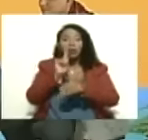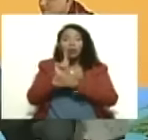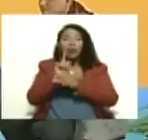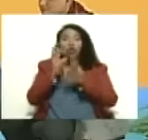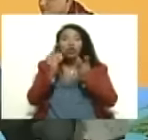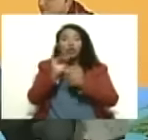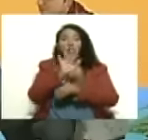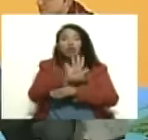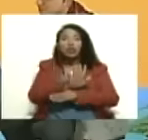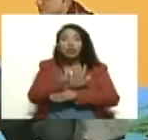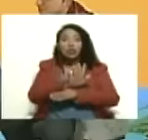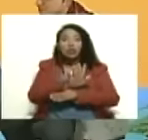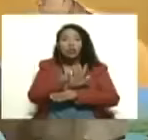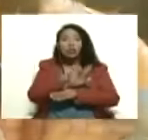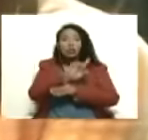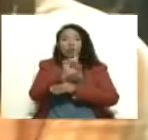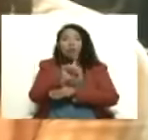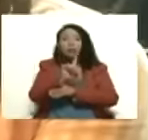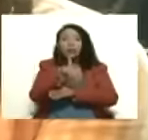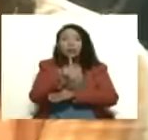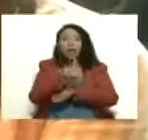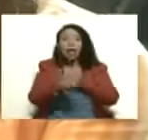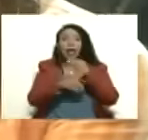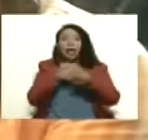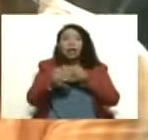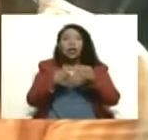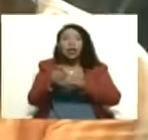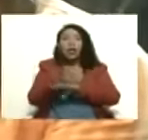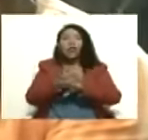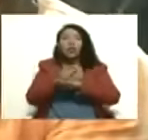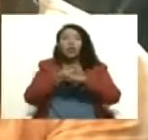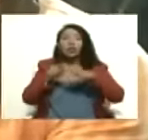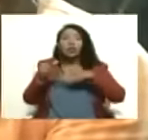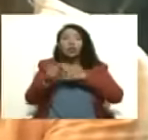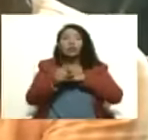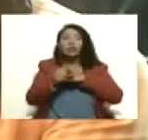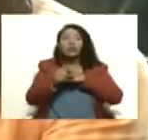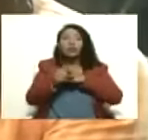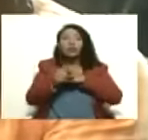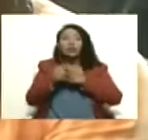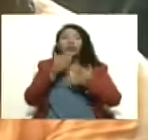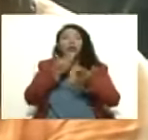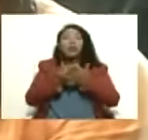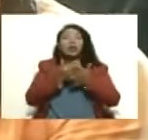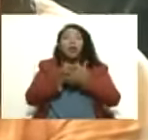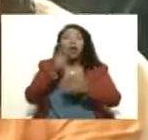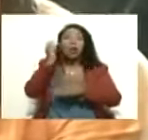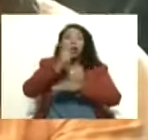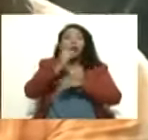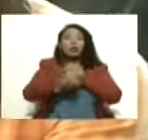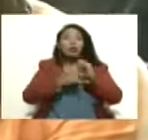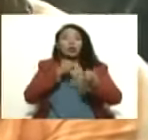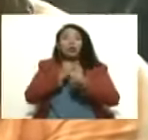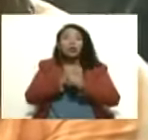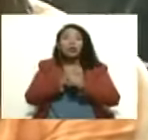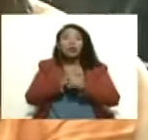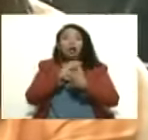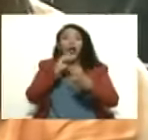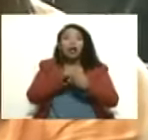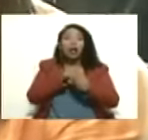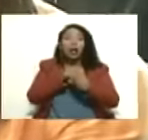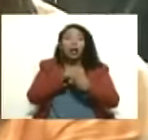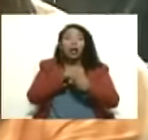número cinco del referéndum pregunta que le hizo ruido al gobierno de Guyana por la cual le exigió a la Corte Internacional eh interviniera